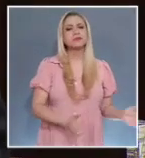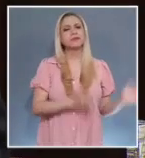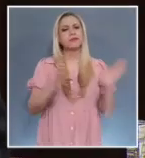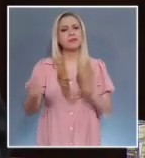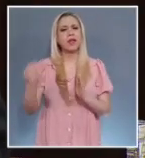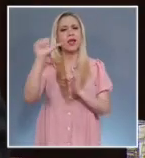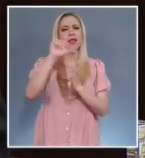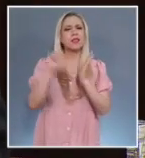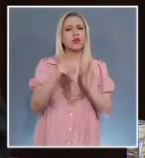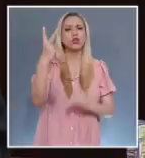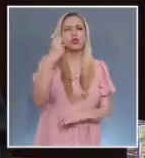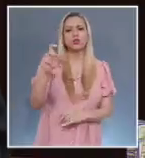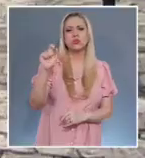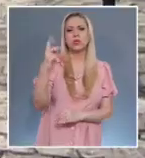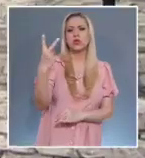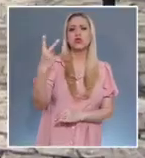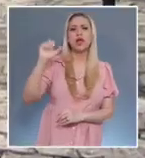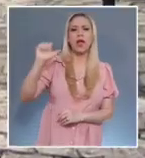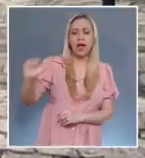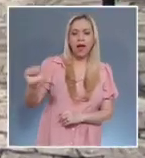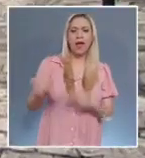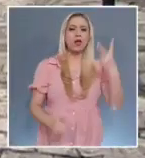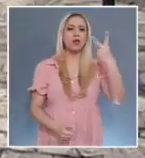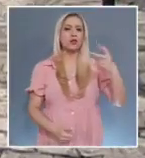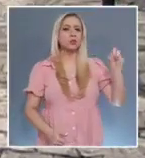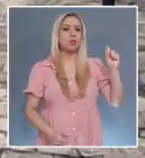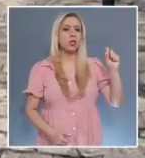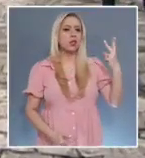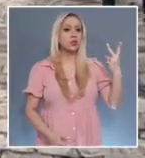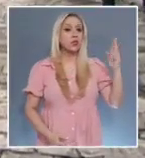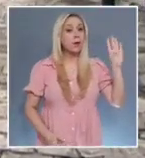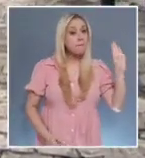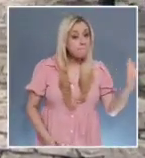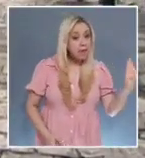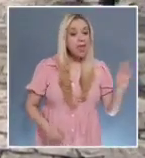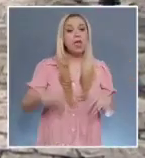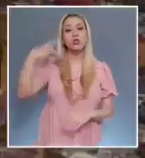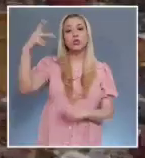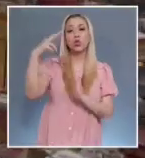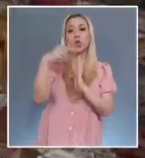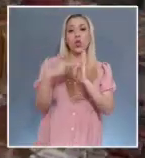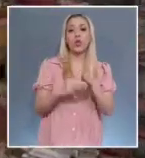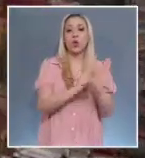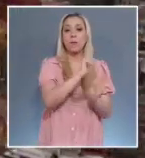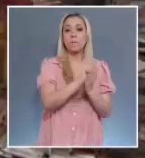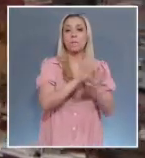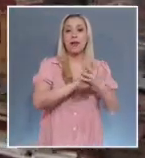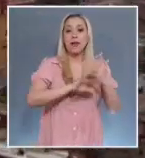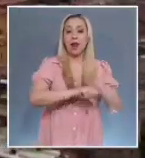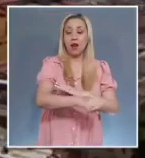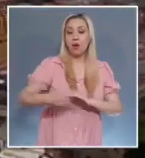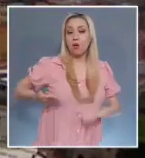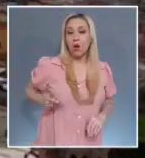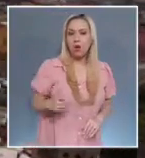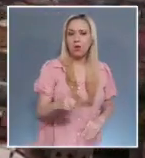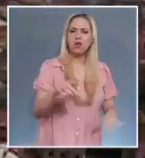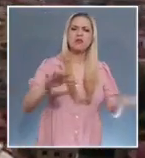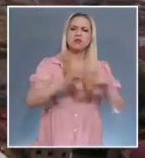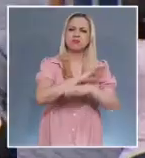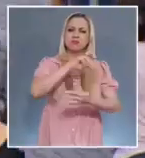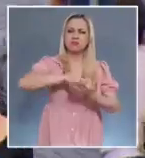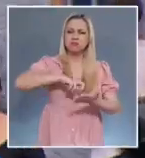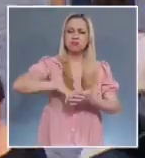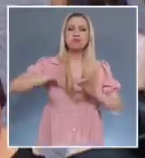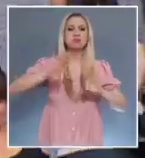y 222B del Código Penal del Estado de Guanajuato, reformados mediante el decreto publicado el 2 de agosto